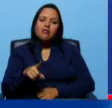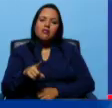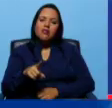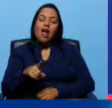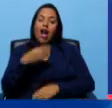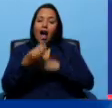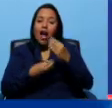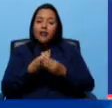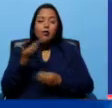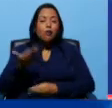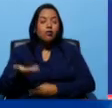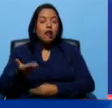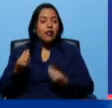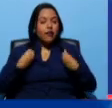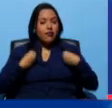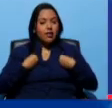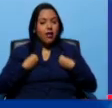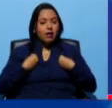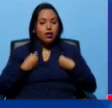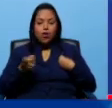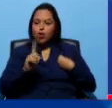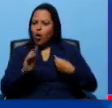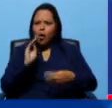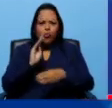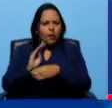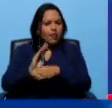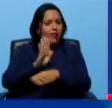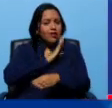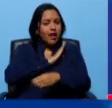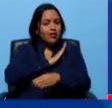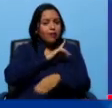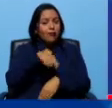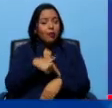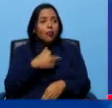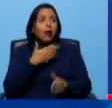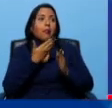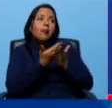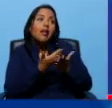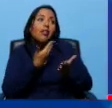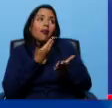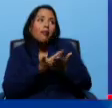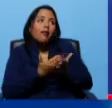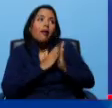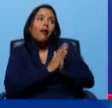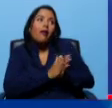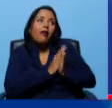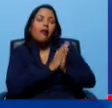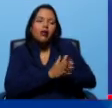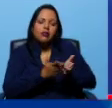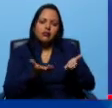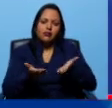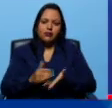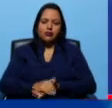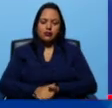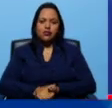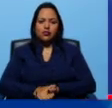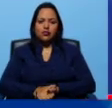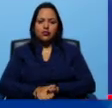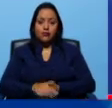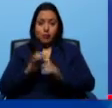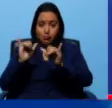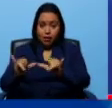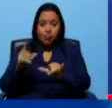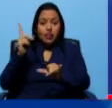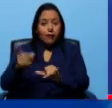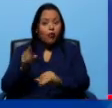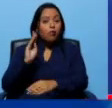El que no cuida lo que tiene, a pedir se queda, así dice. Por eso tenemos